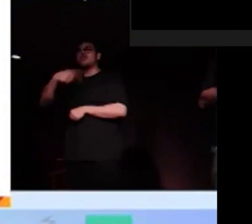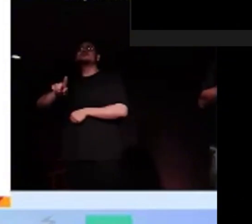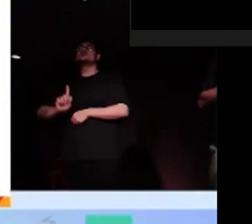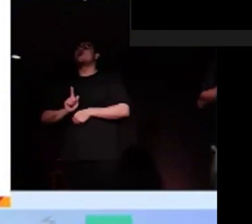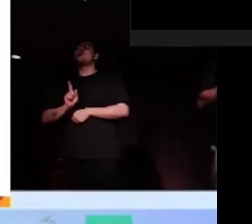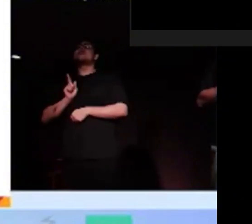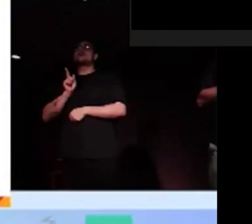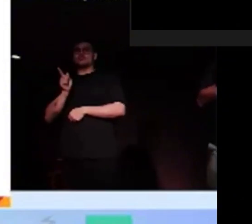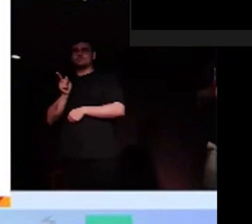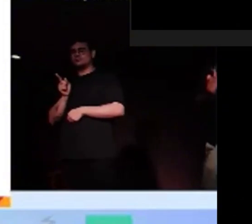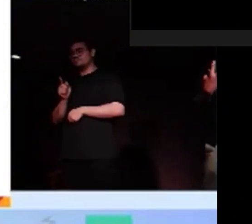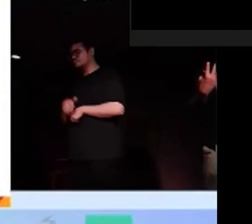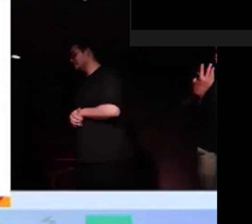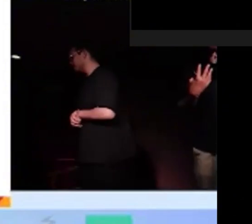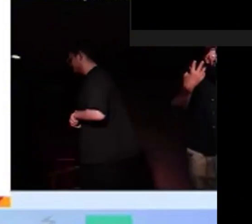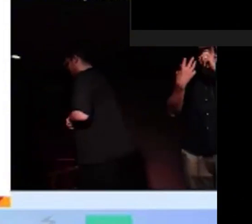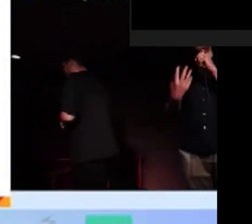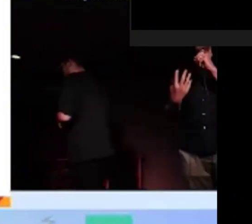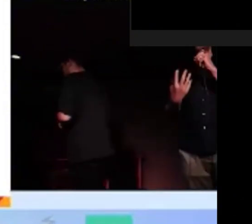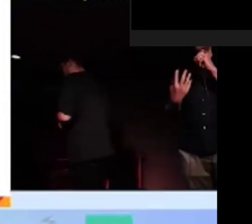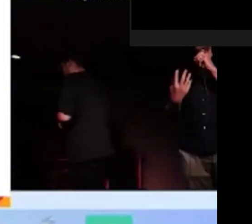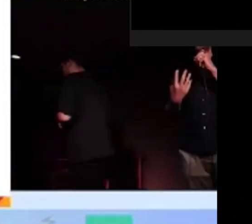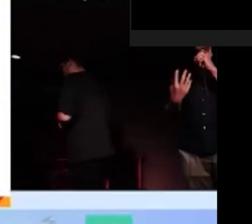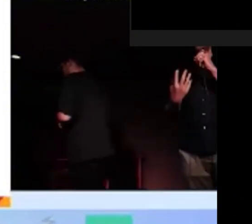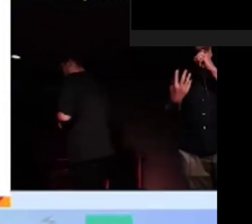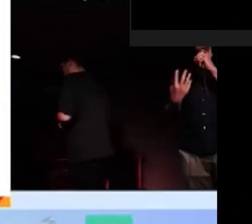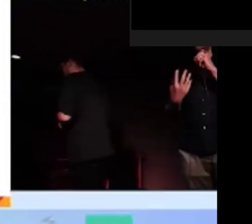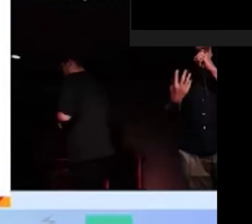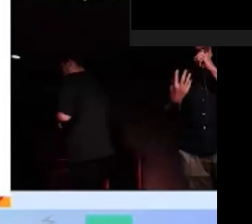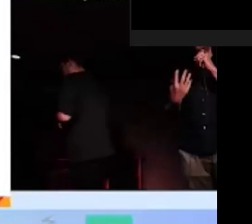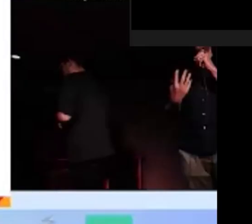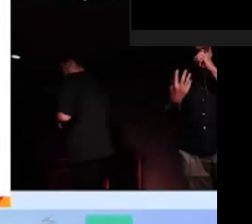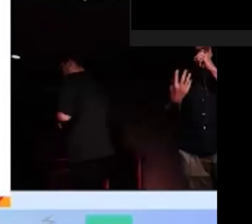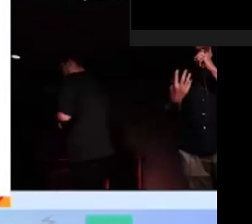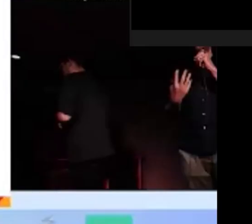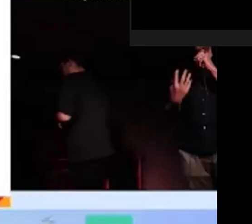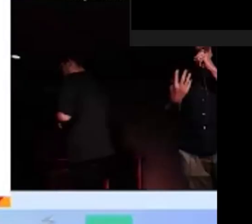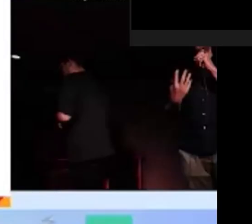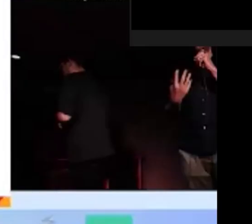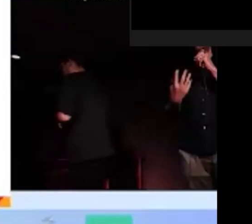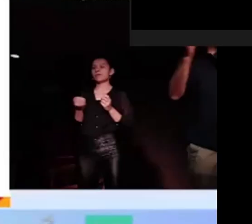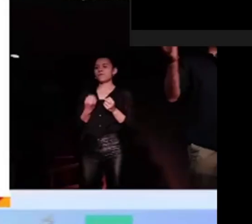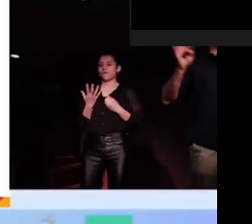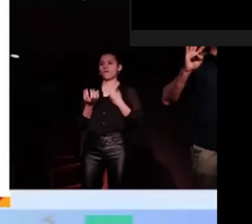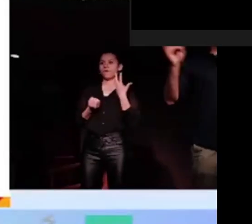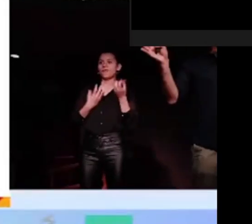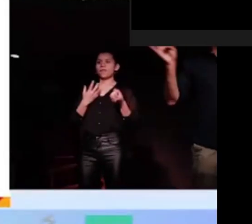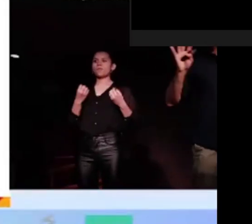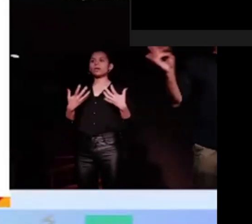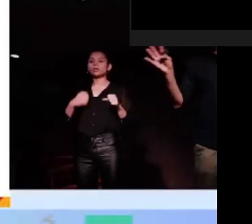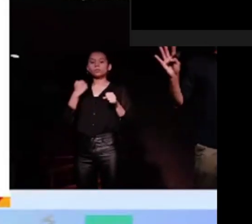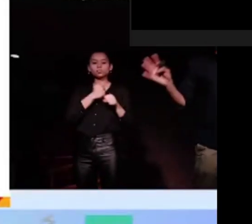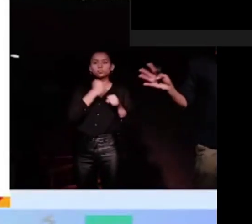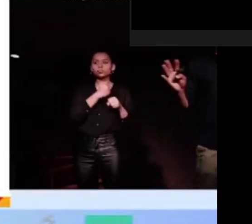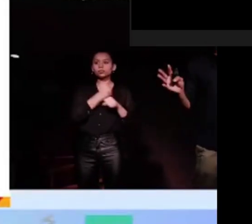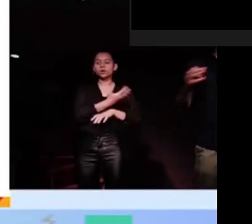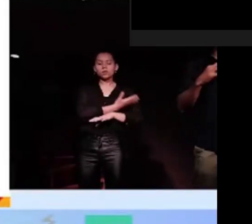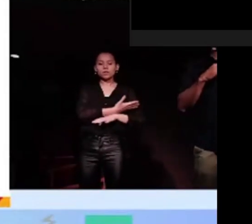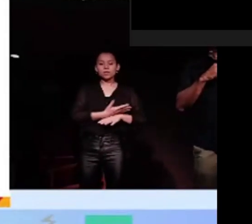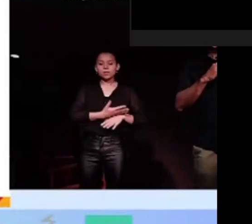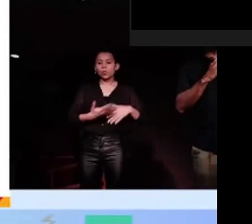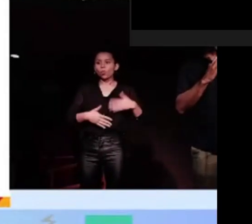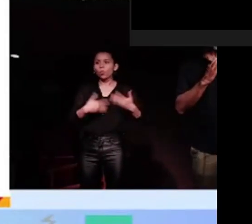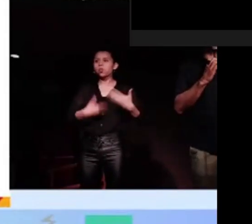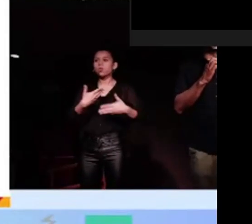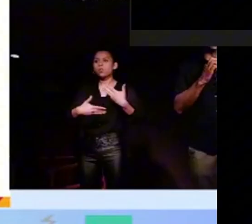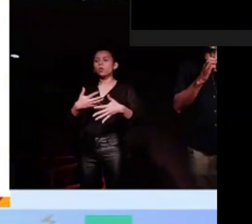nos emocionó porque era mucho trabajo y la extensión muchas veces, después podemos discutirlo cómo es en otras facultades,